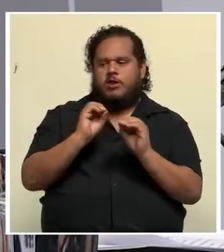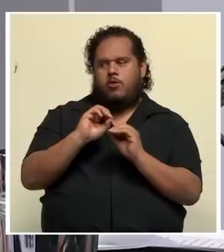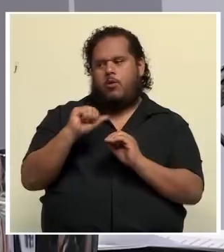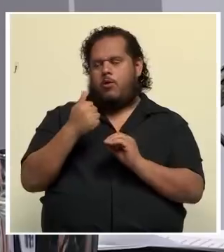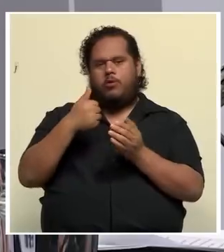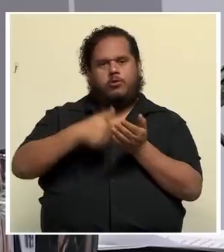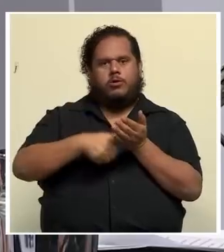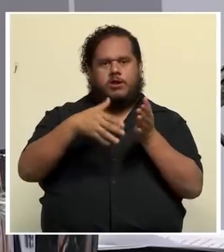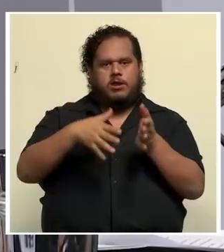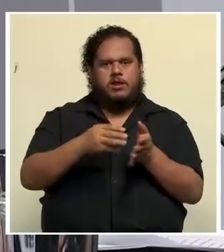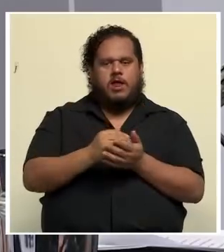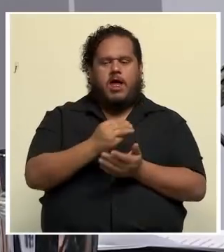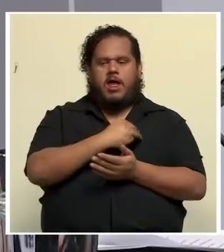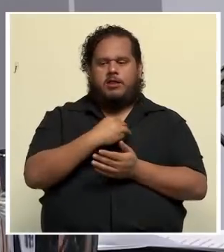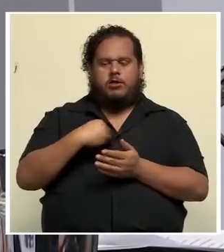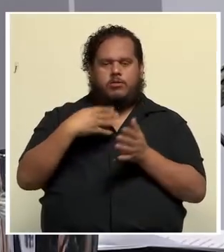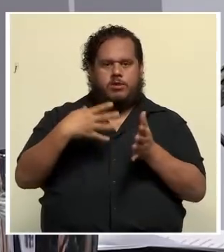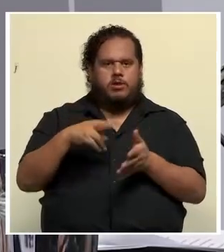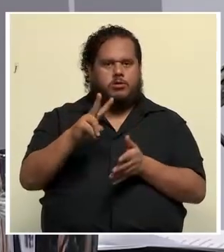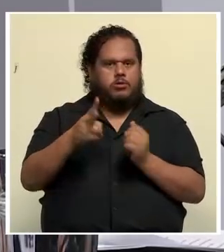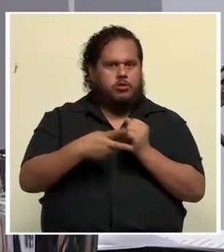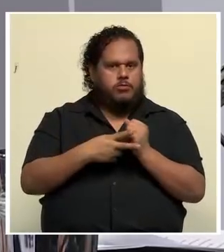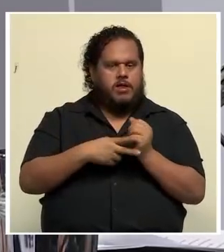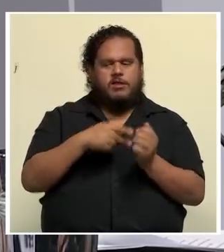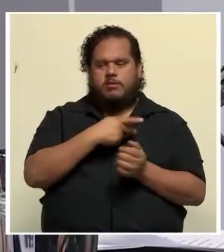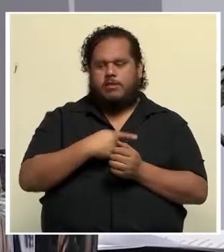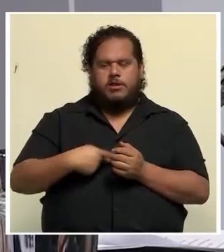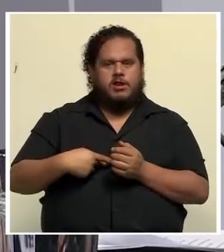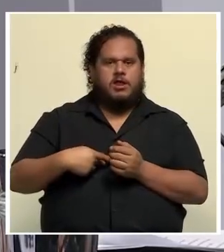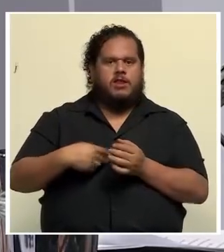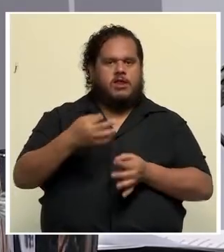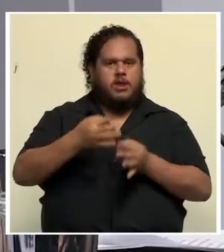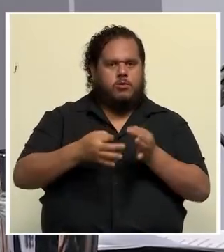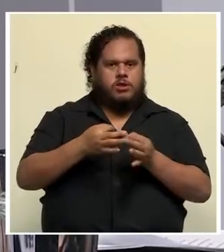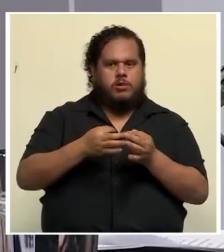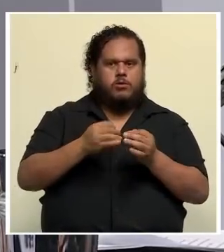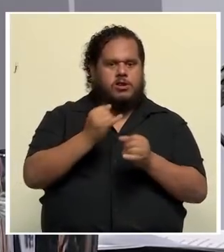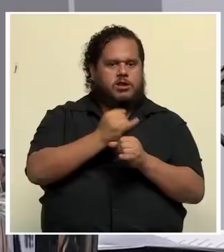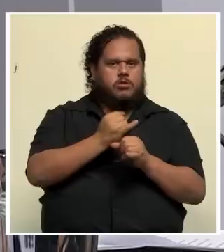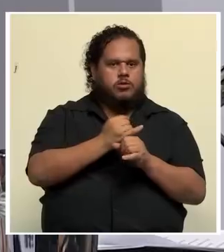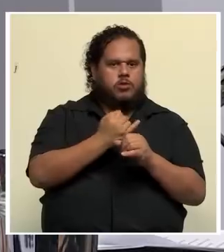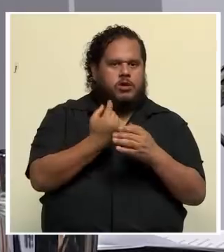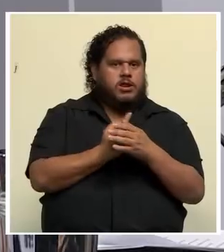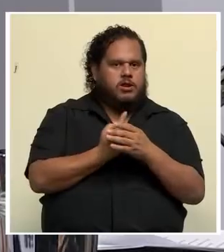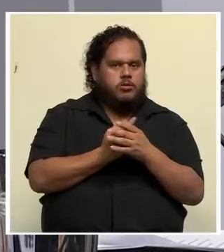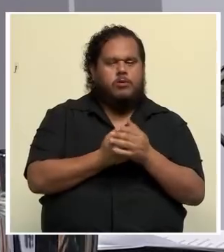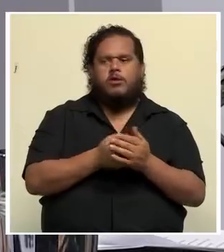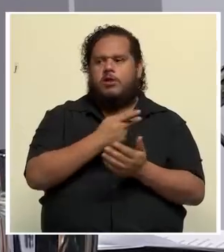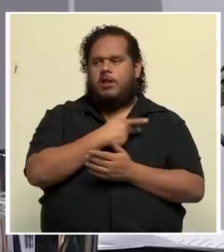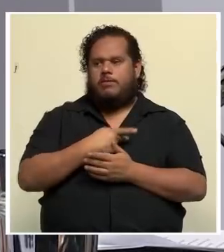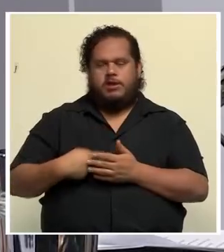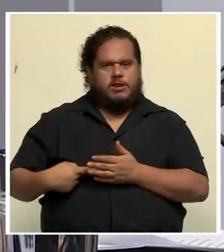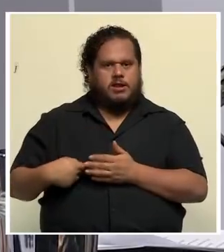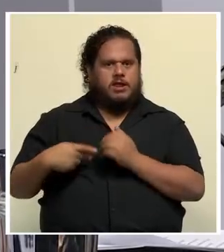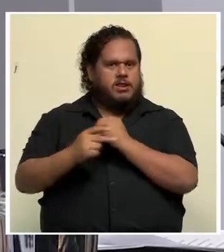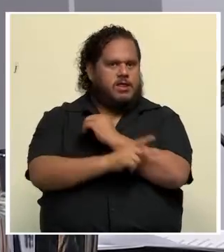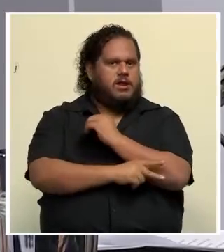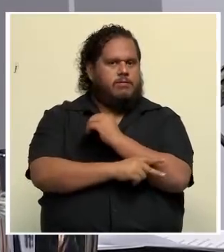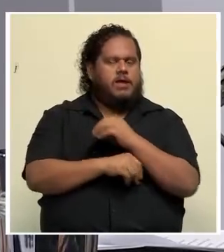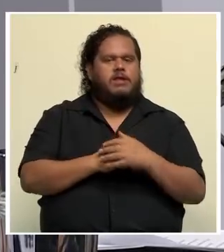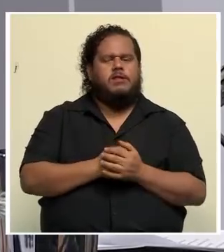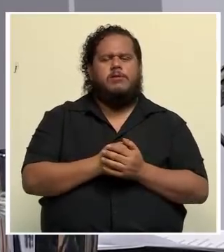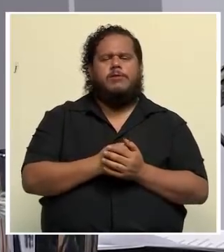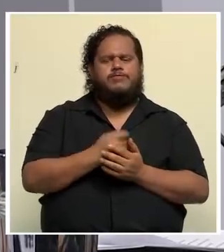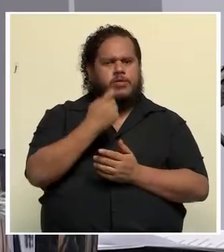sido ministro 2 veces, presidente ejecutivo de instituciones autónomas, presidente de la República.